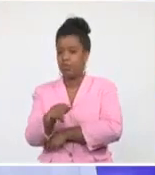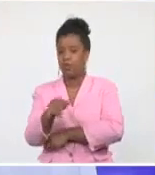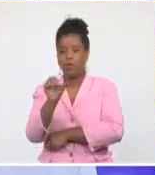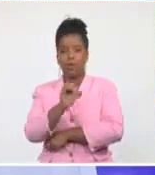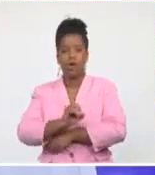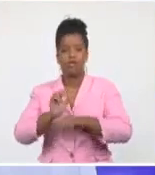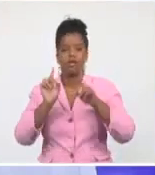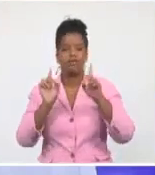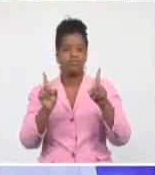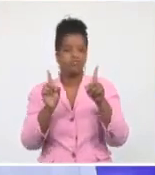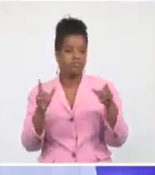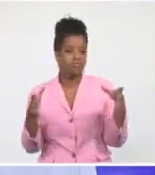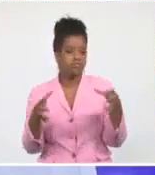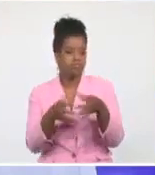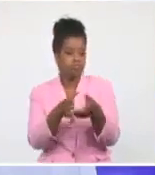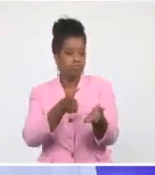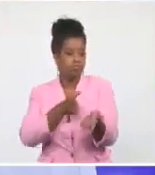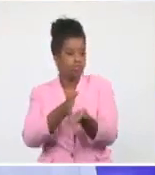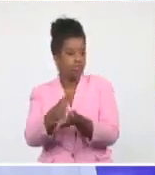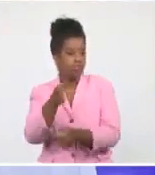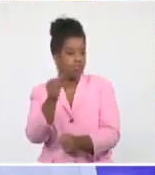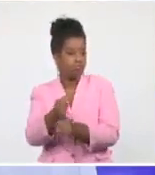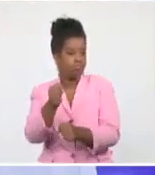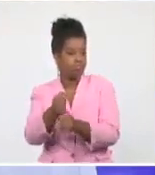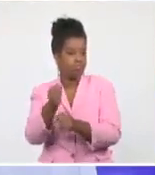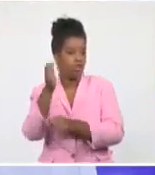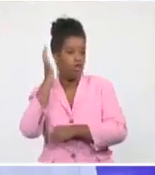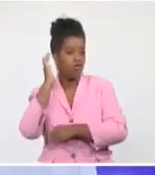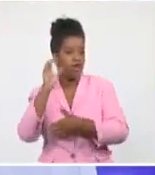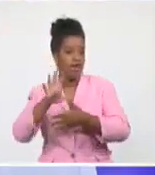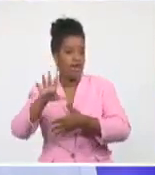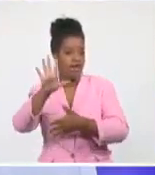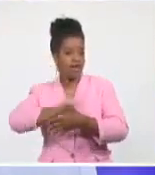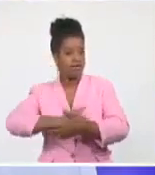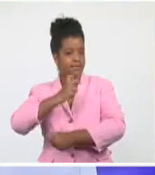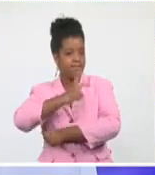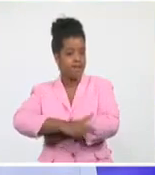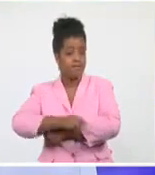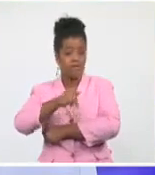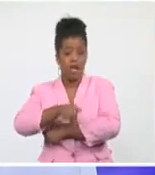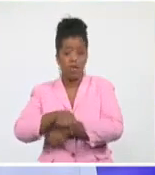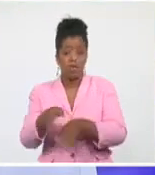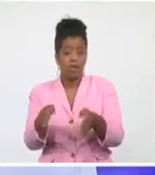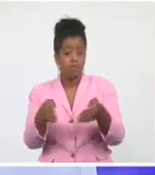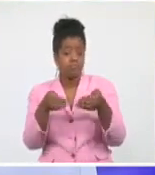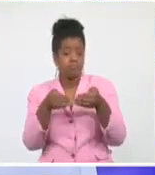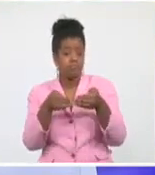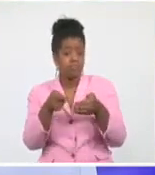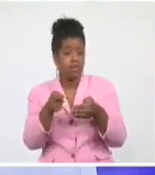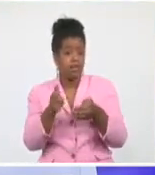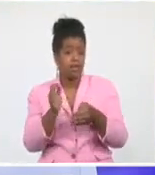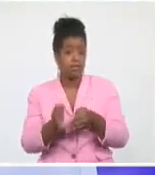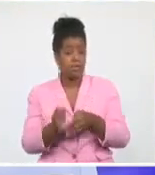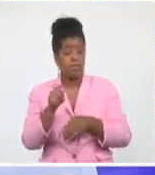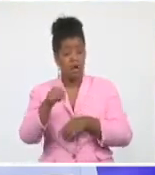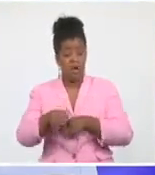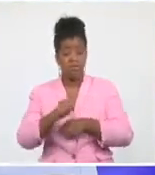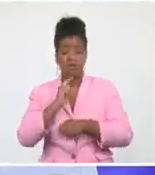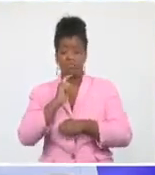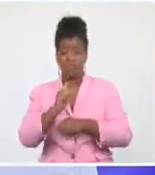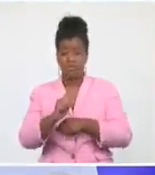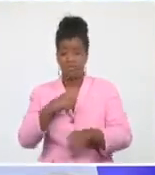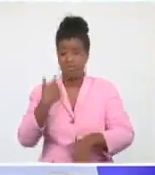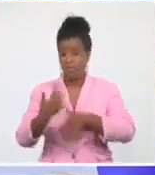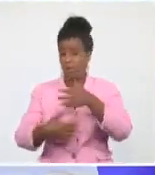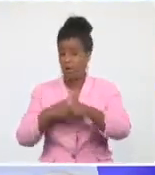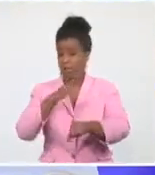dar continuidad al trabajo de la Conferencia Iberoamericana en el periodo que culmina bajo las excepcionales condiciones impuestas